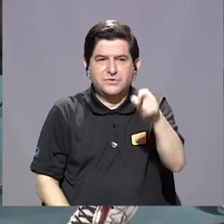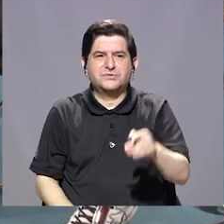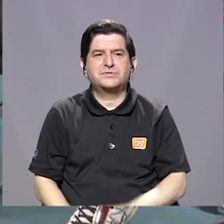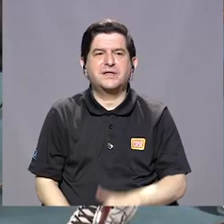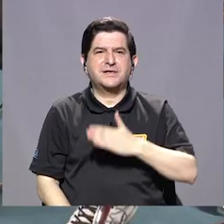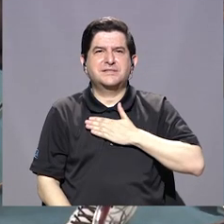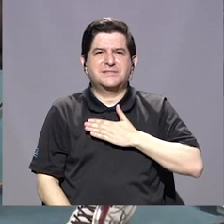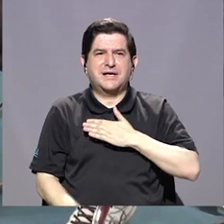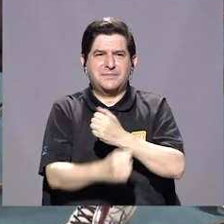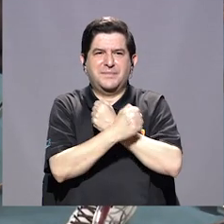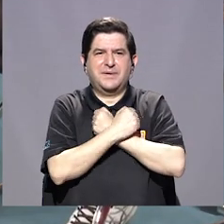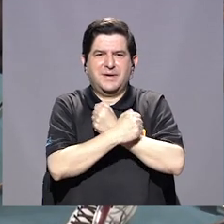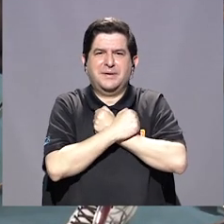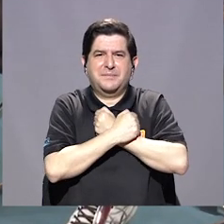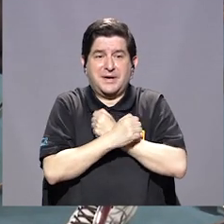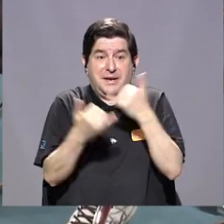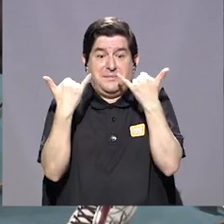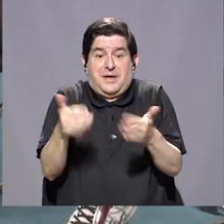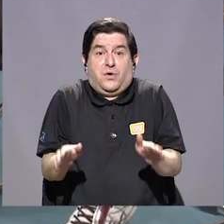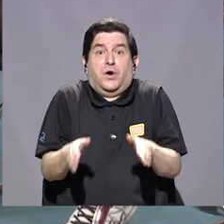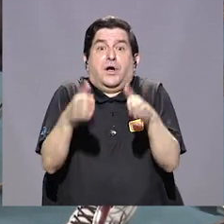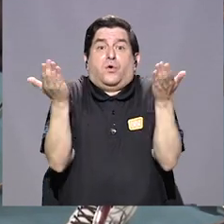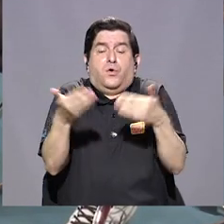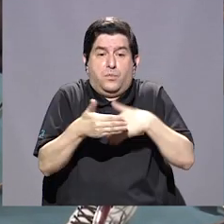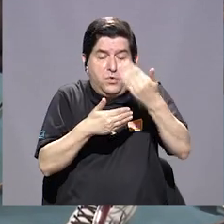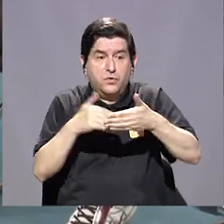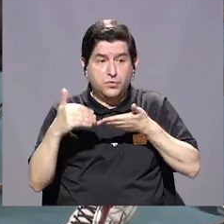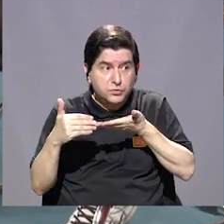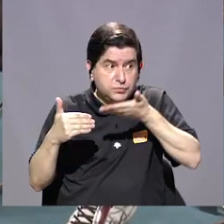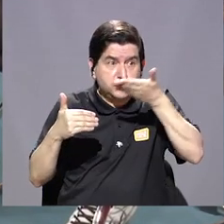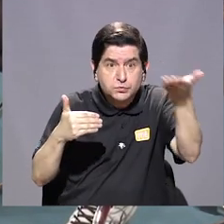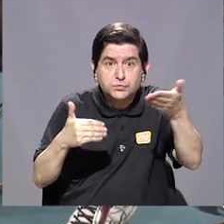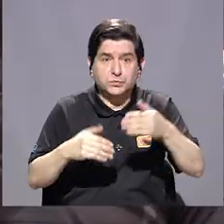quieren todavía, después de tantas cosas, ¿verdad?